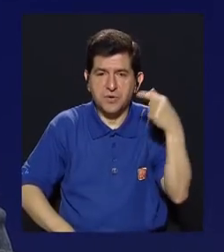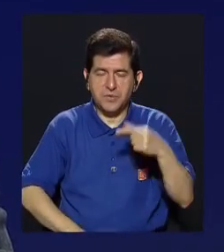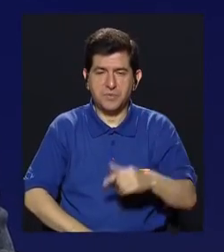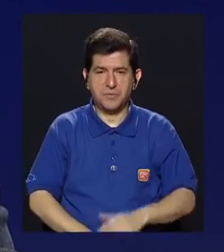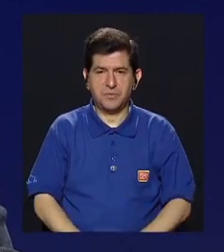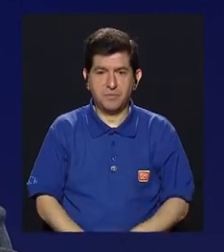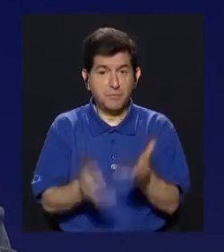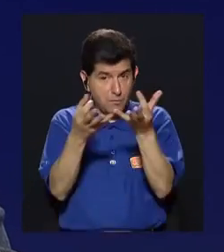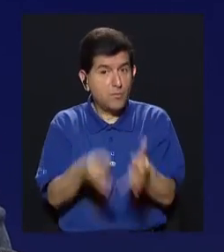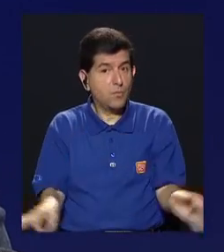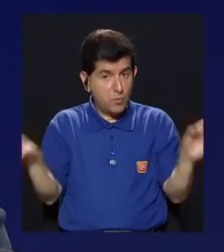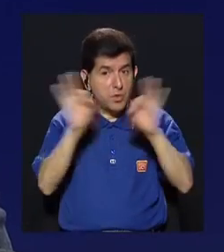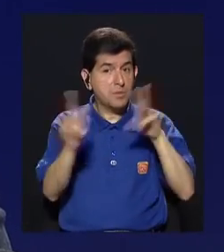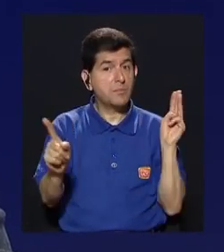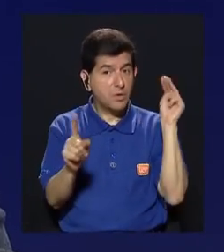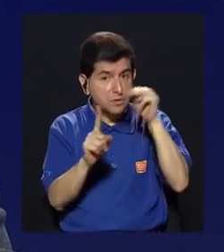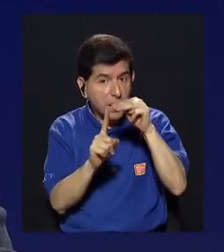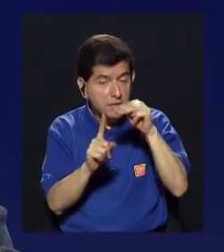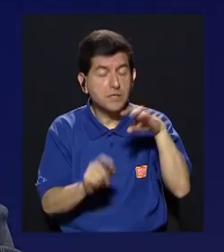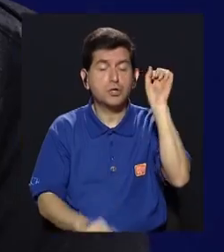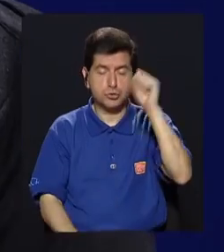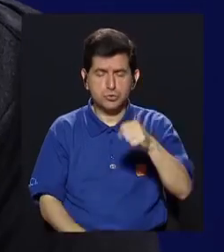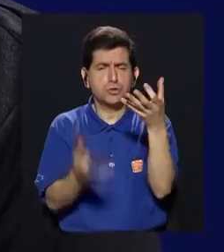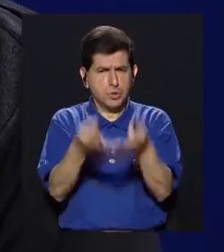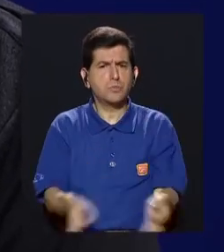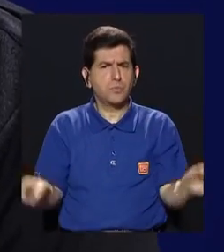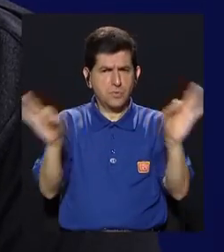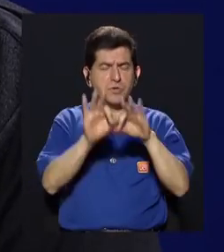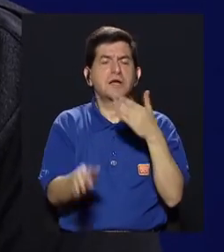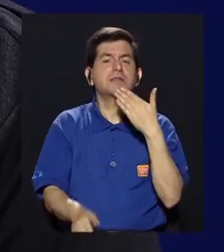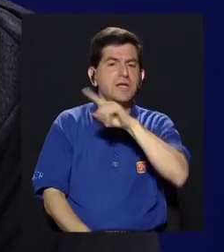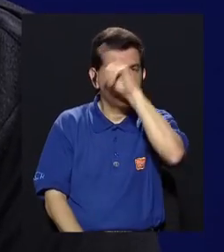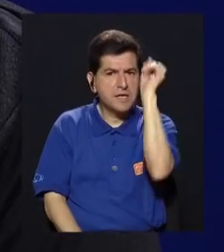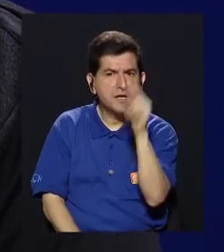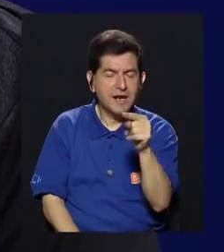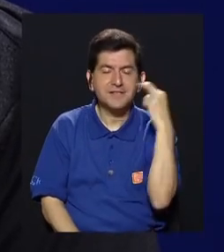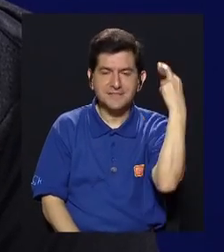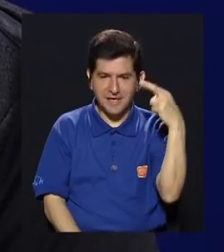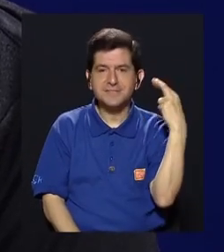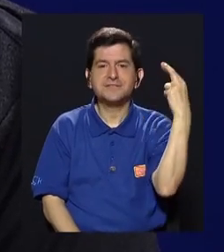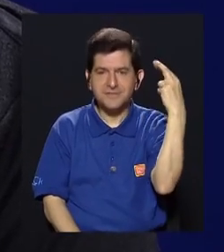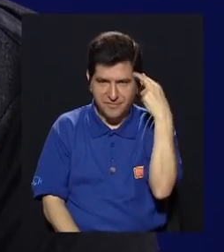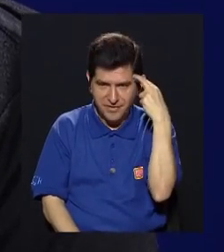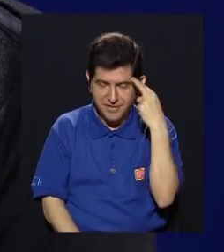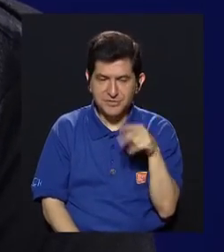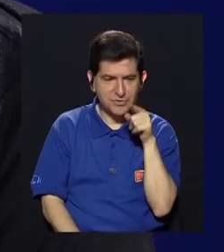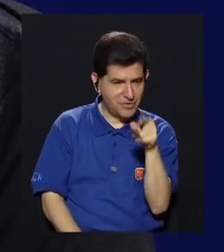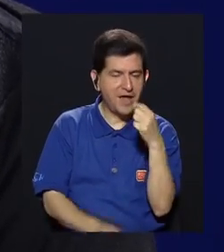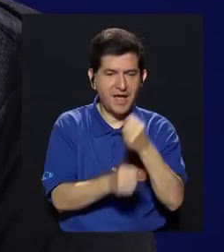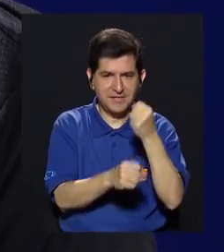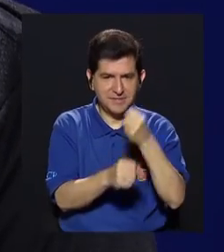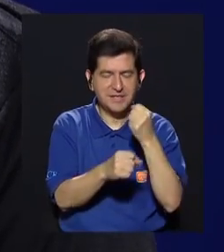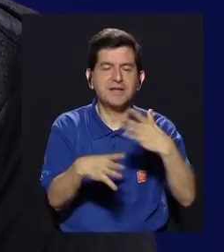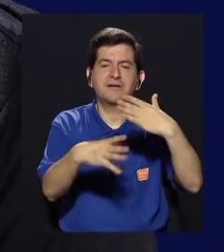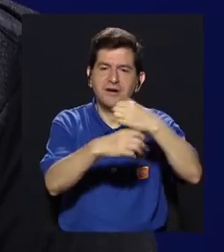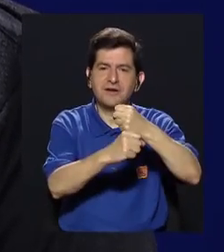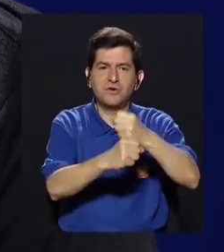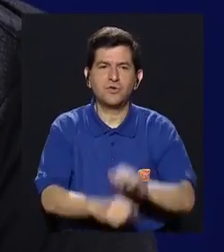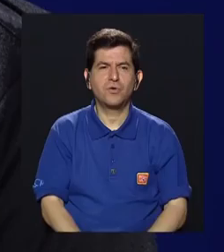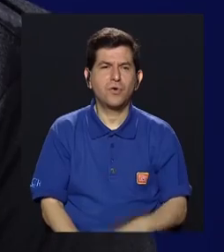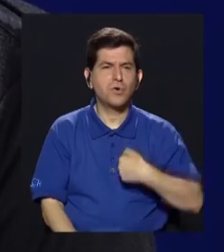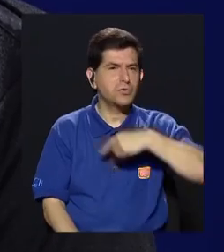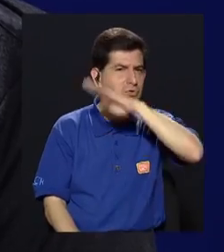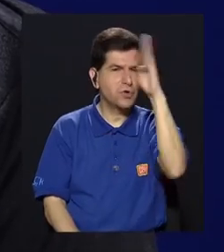gobiernos importante este mensaje no sin fundamental agradezco mucho la pregunta porque es la razón de haber hecho este trabajo